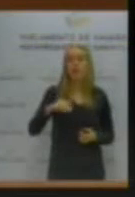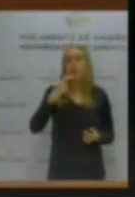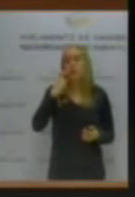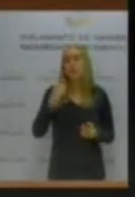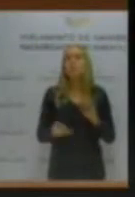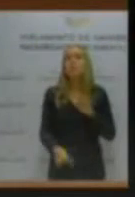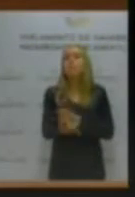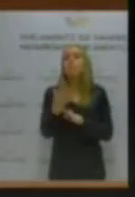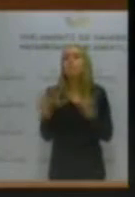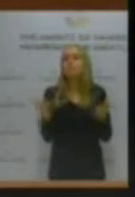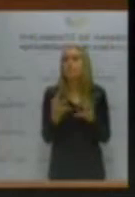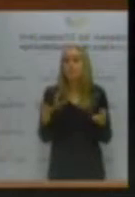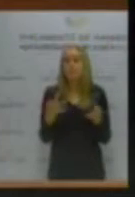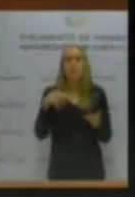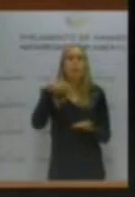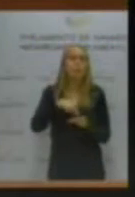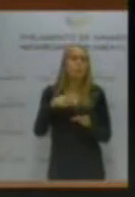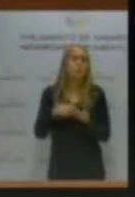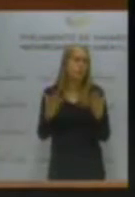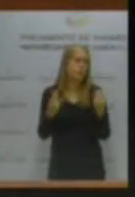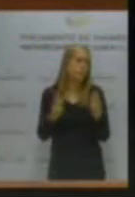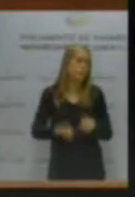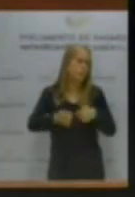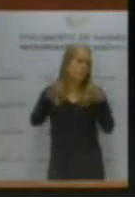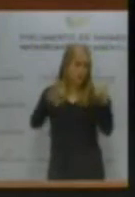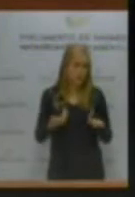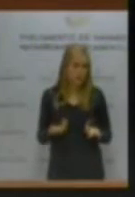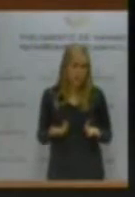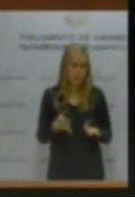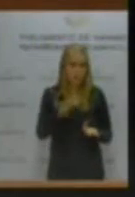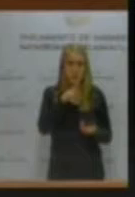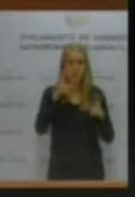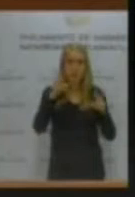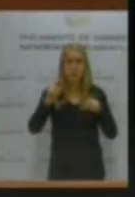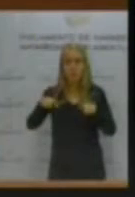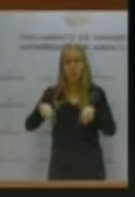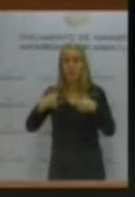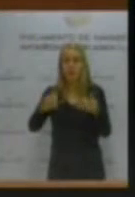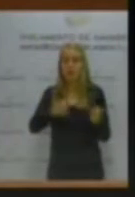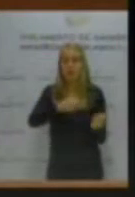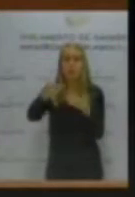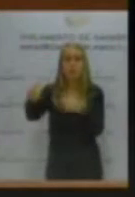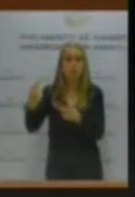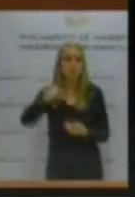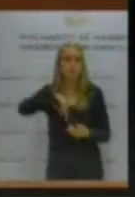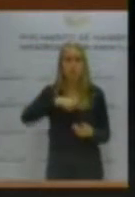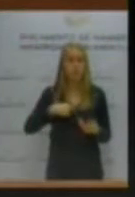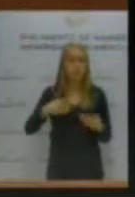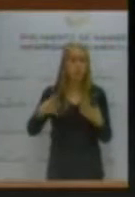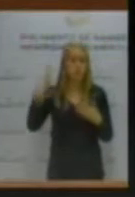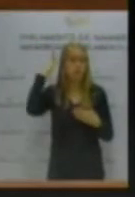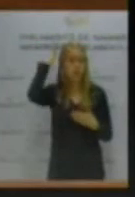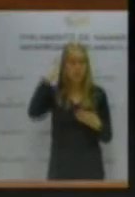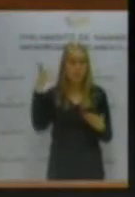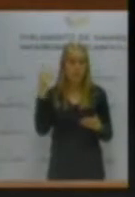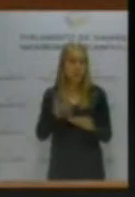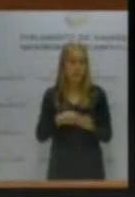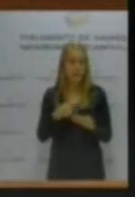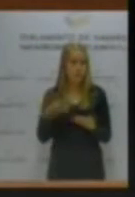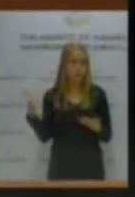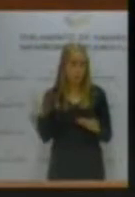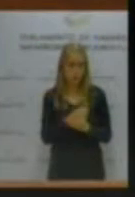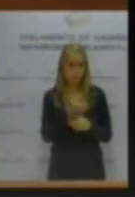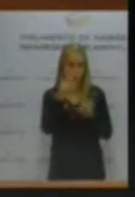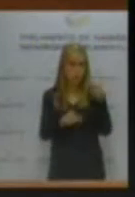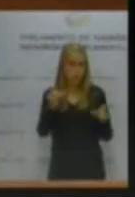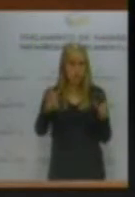generará más impuestos, porque crea, como he dicho, el canon del vertido, que lo tendremos que pagar todos los navarros. De ahí que haya